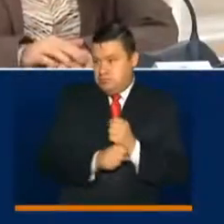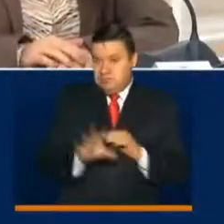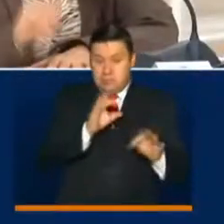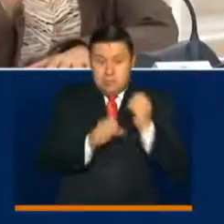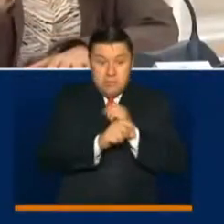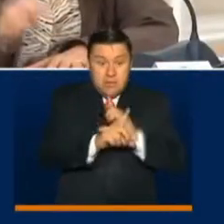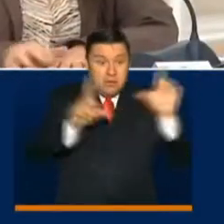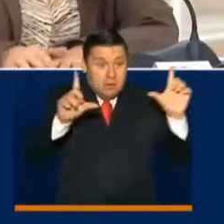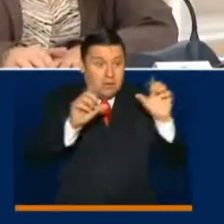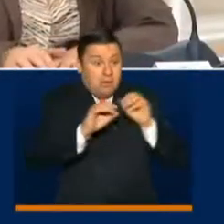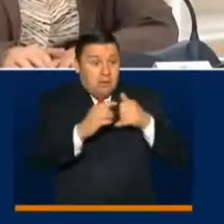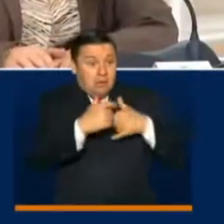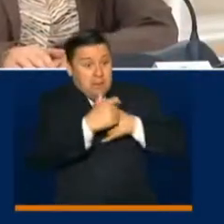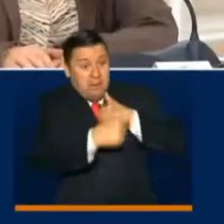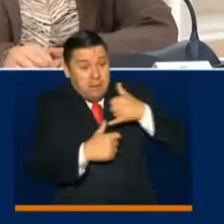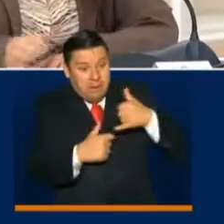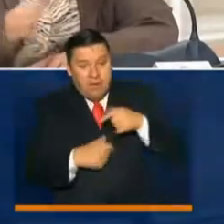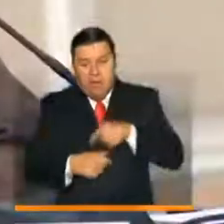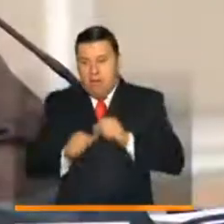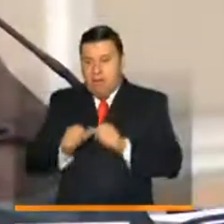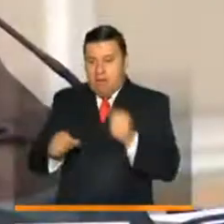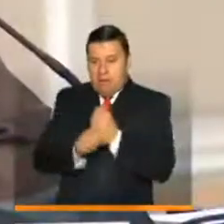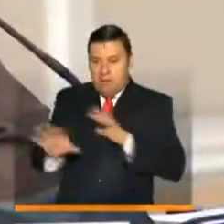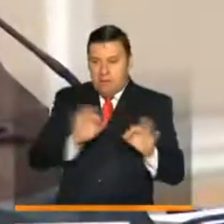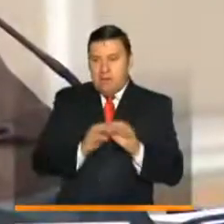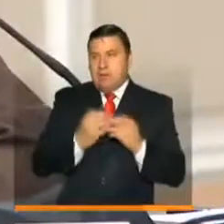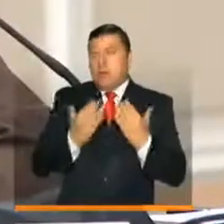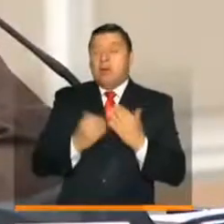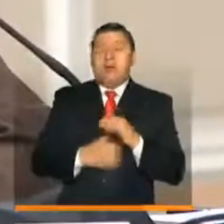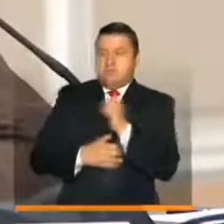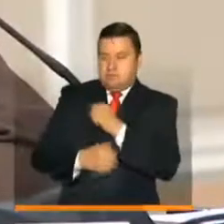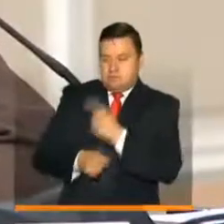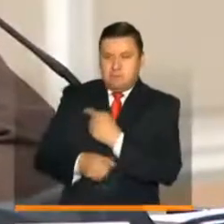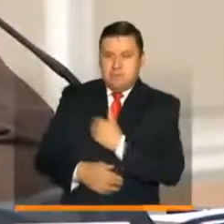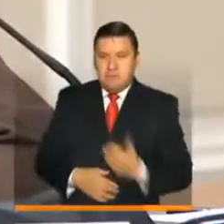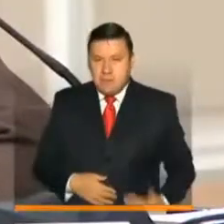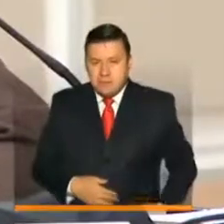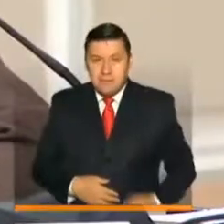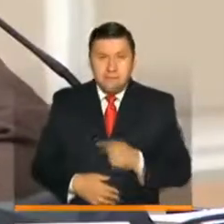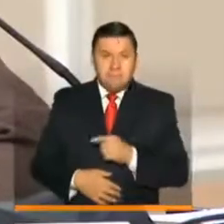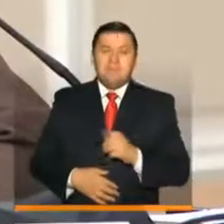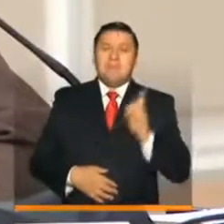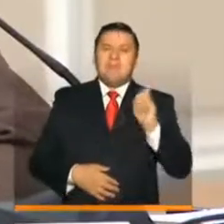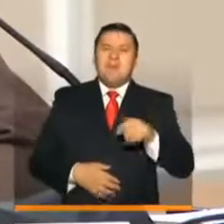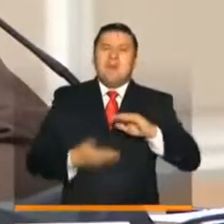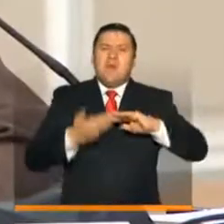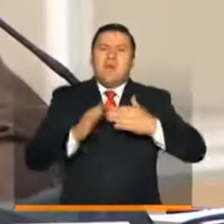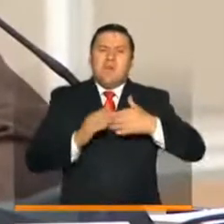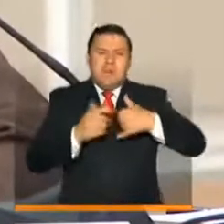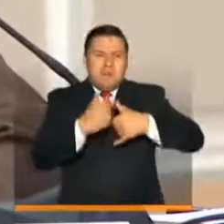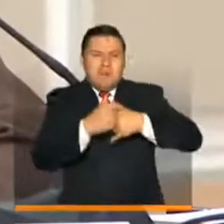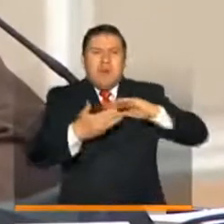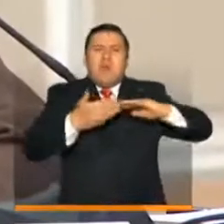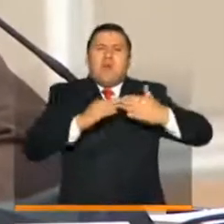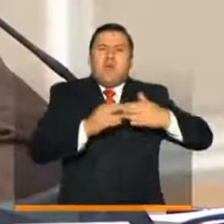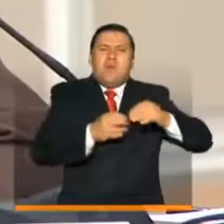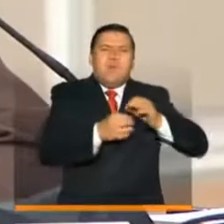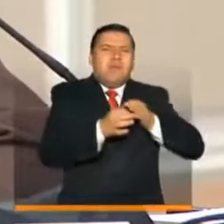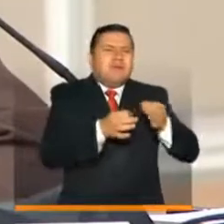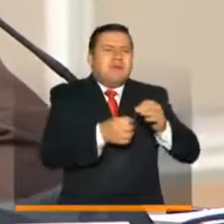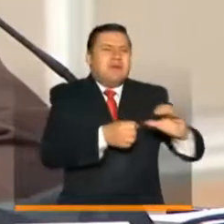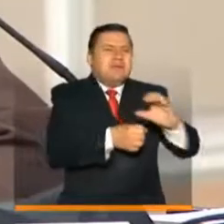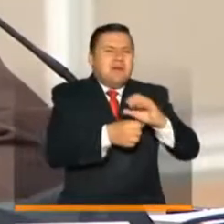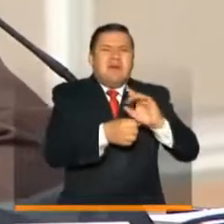Y protegiendo empleos, presidente, como usted lo está diciendo. Adicionalmente, con las emisoras comunitarias y la